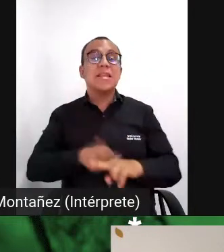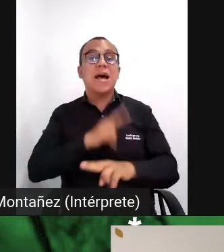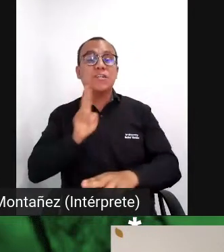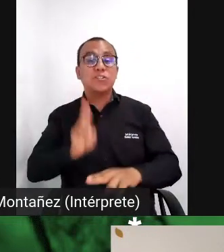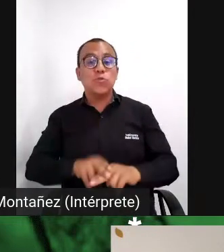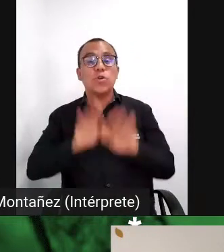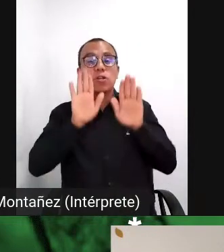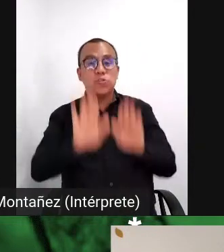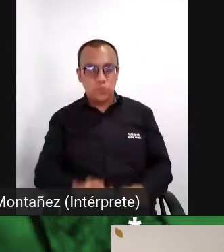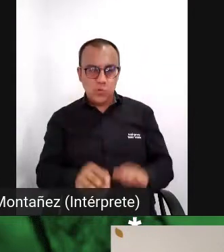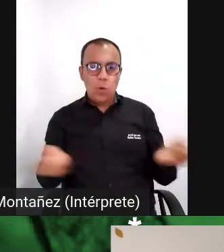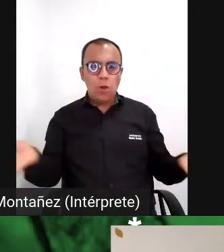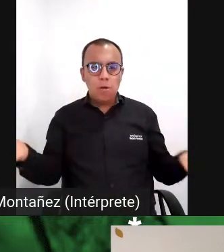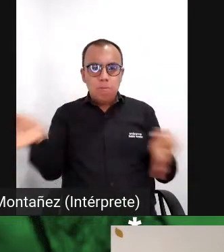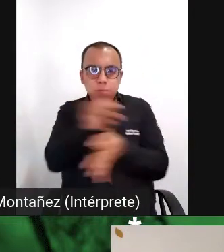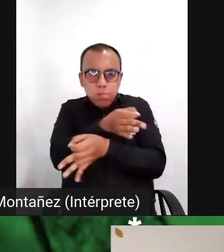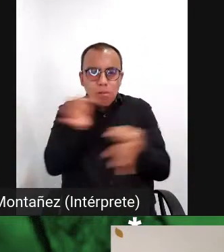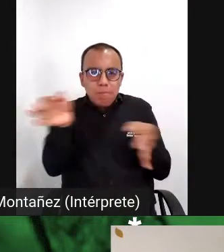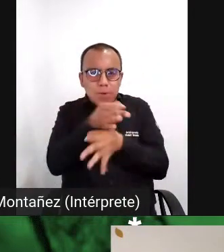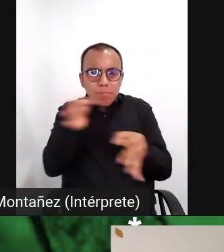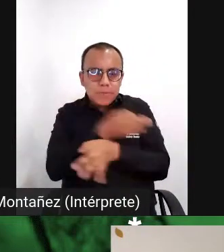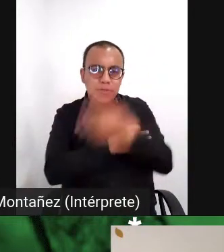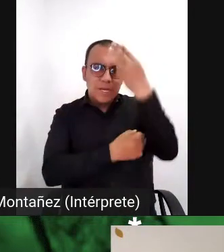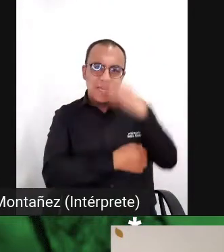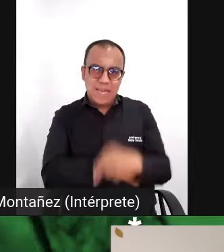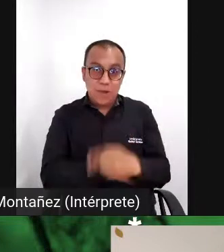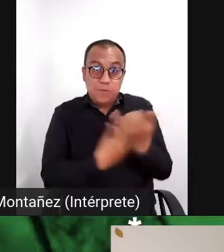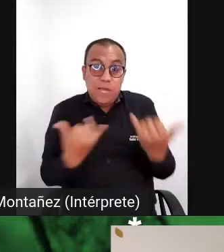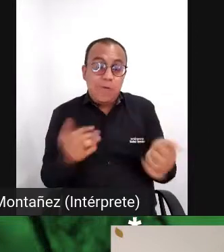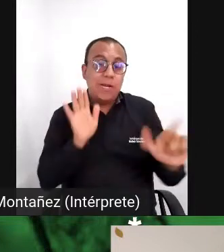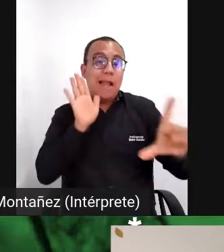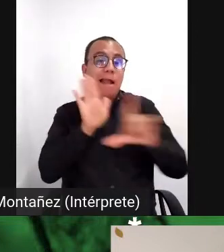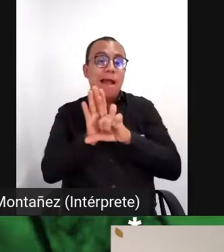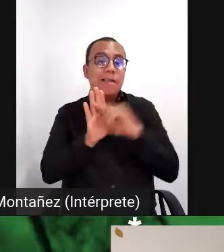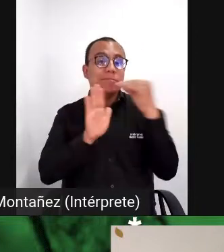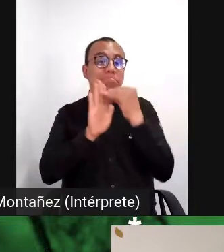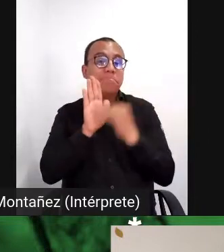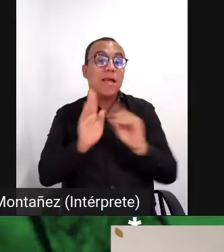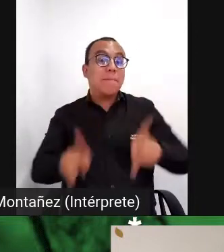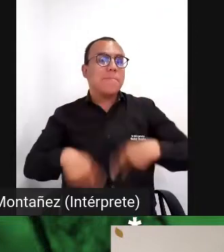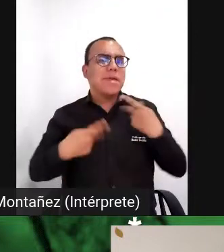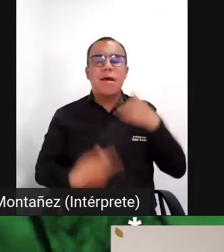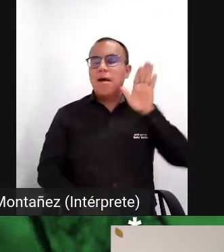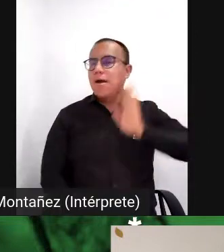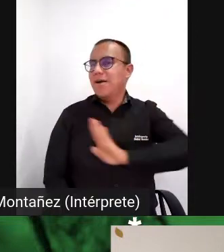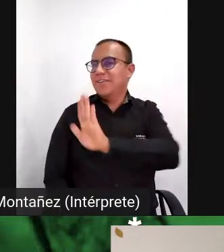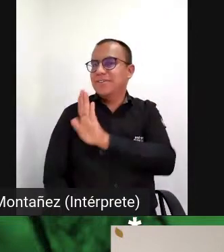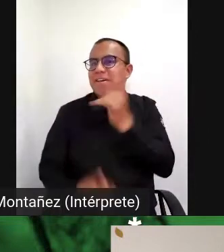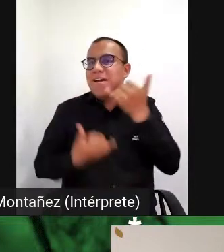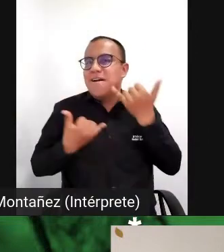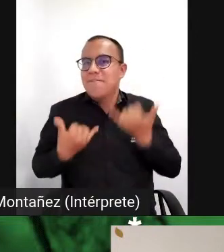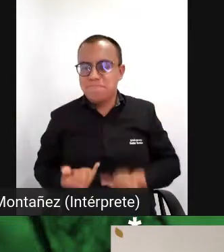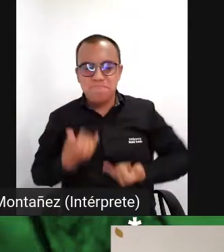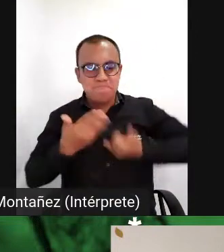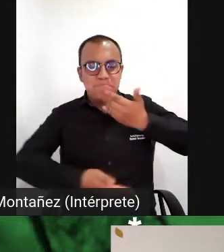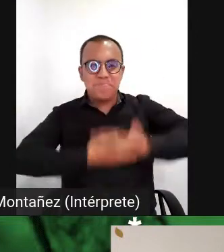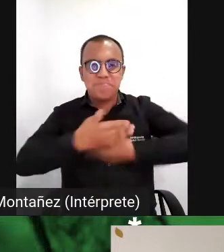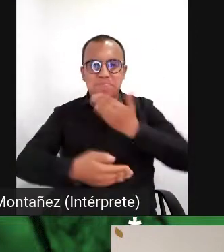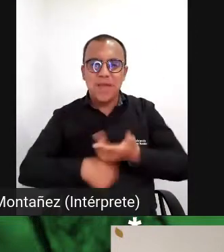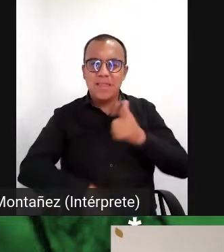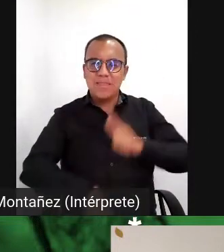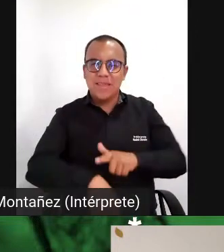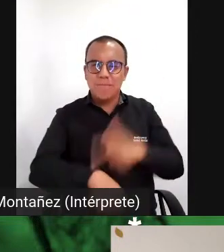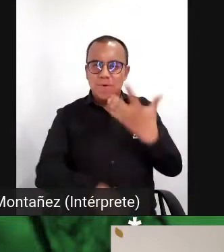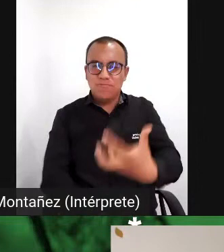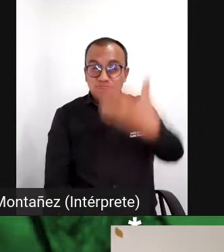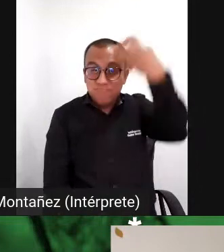entramado tras ello. Si bien las leyes de la vida siguen su curso, no deja de provocar nostalgia de evocar aquellos tiempos cuando en la